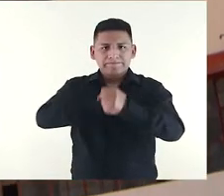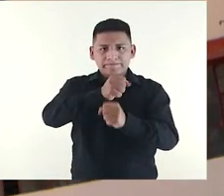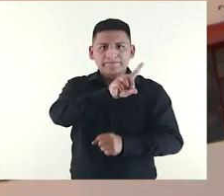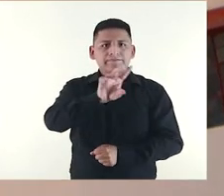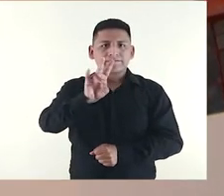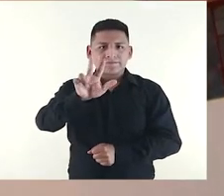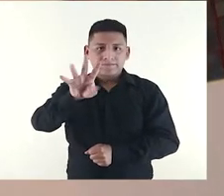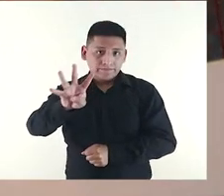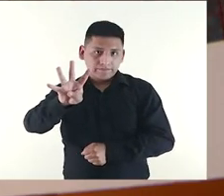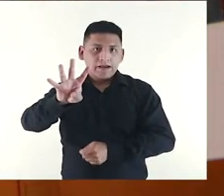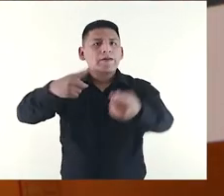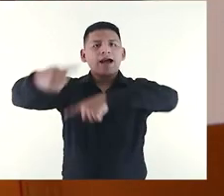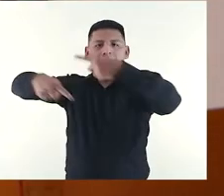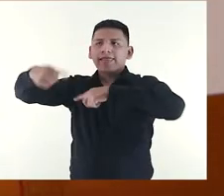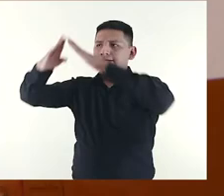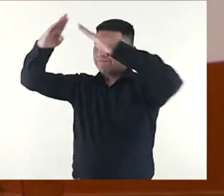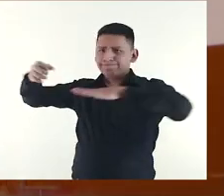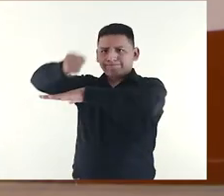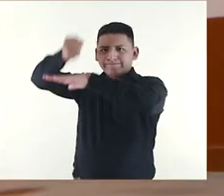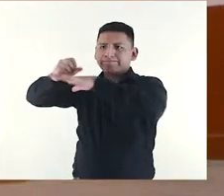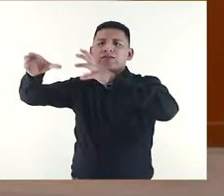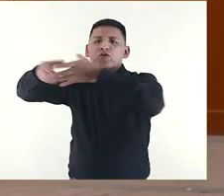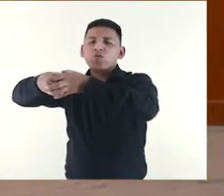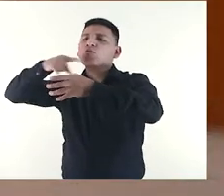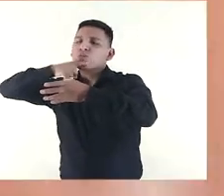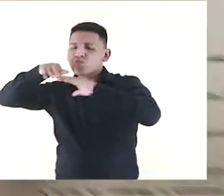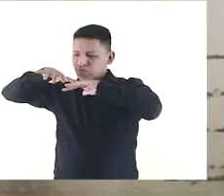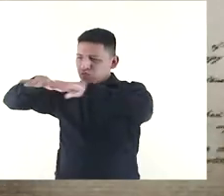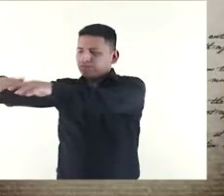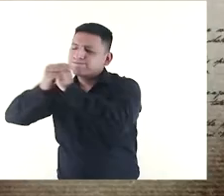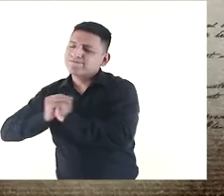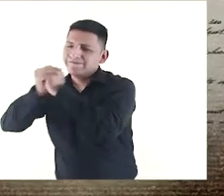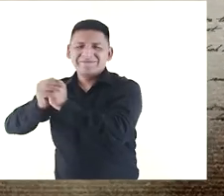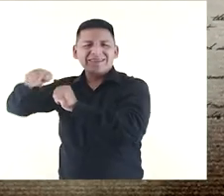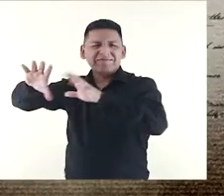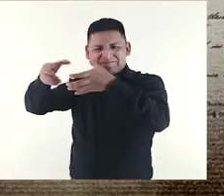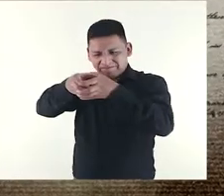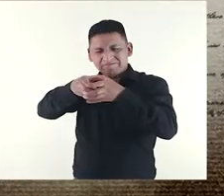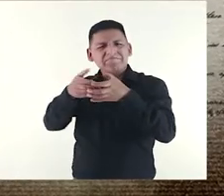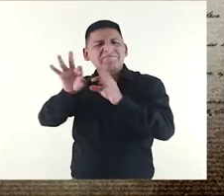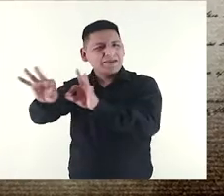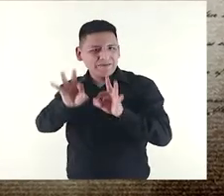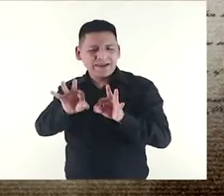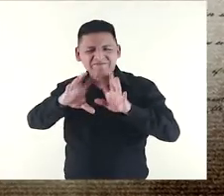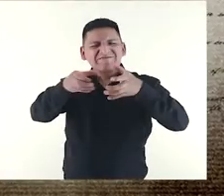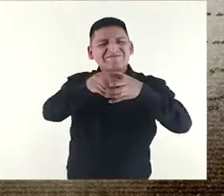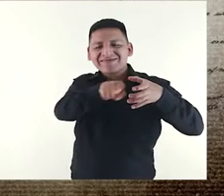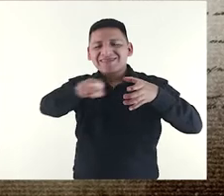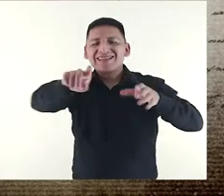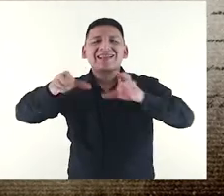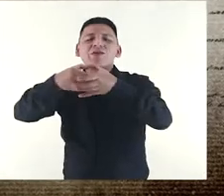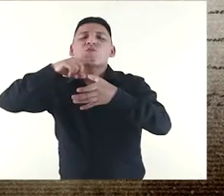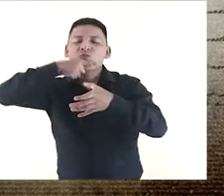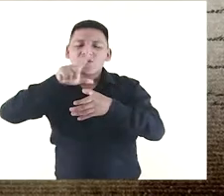en 1734, habiéndose fundado un par de años antes sobre el establecimiento de un beaterio de religiosas de la misma orden,